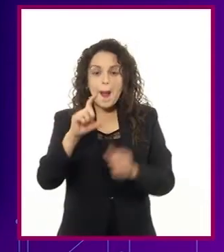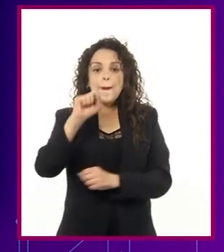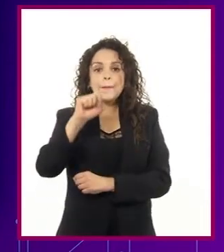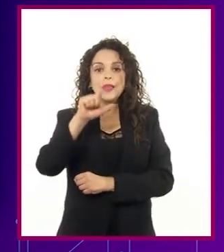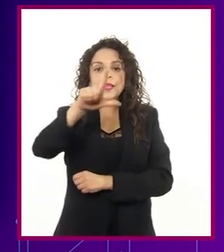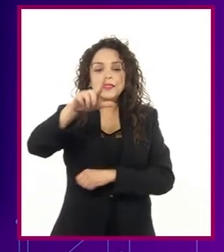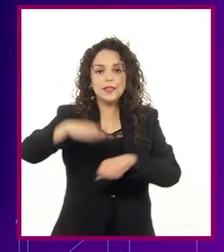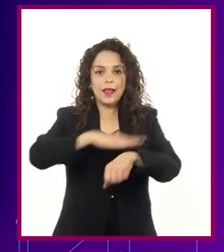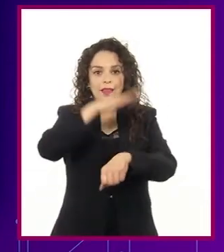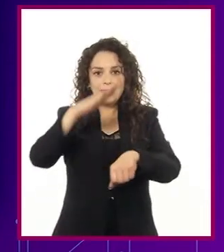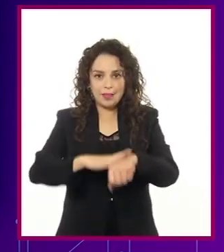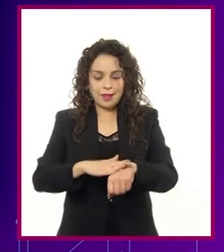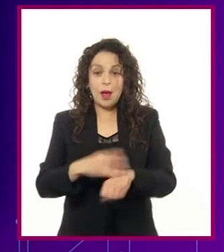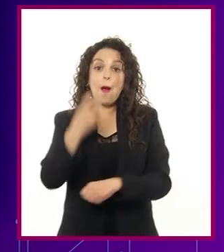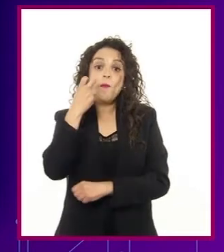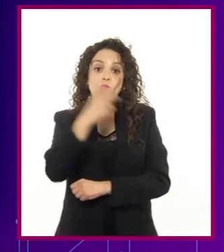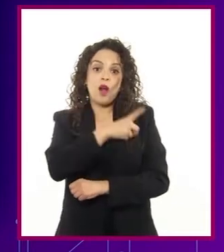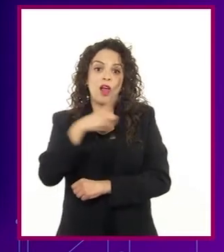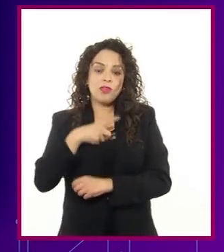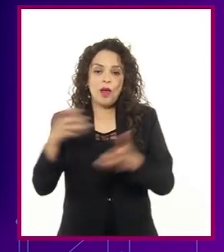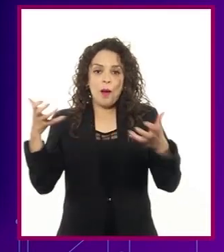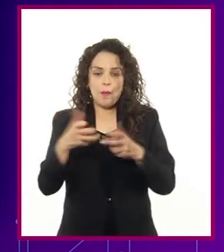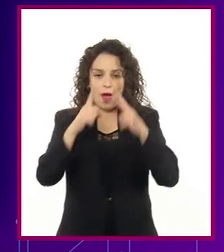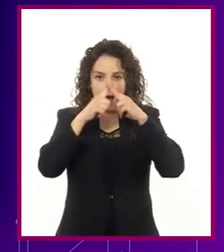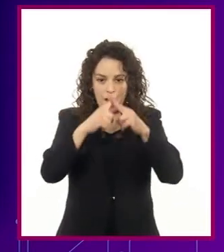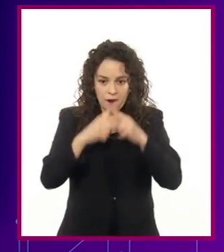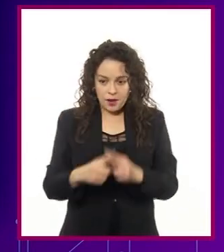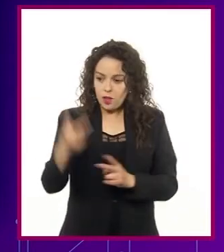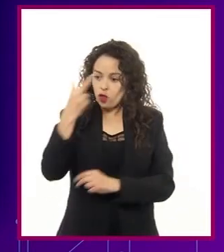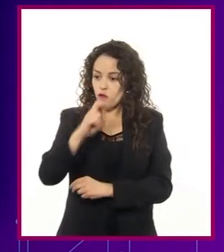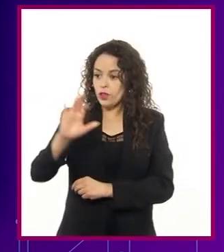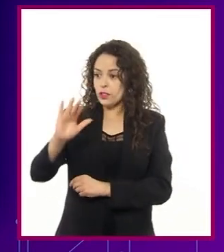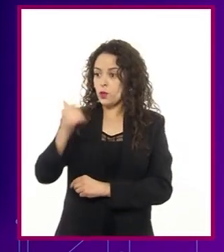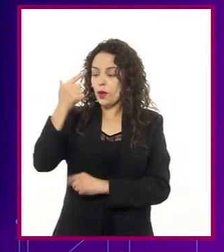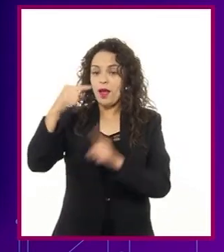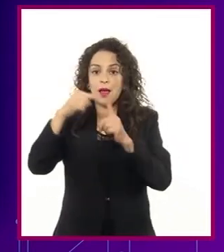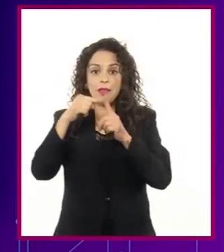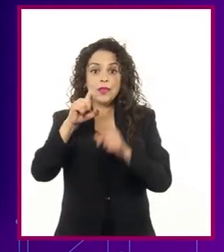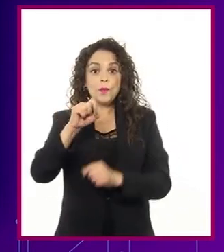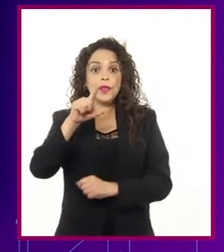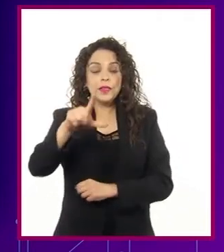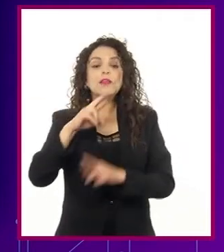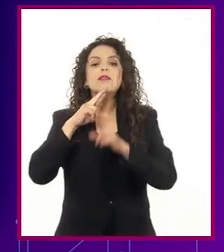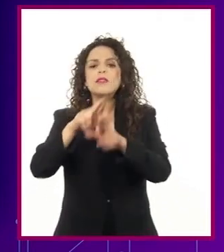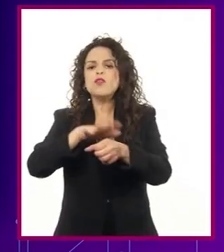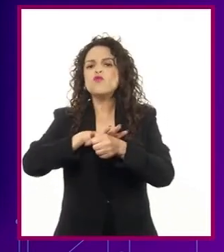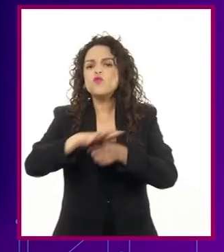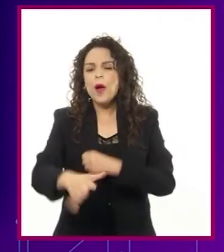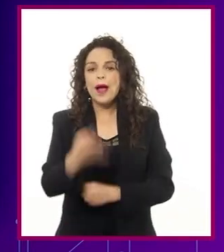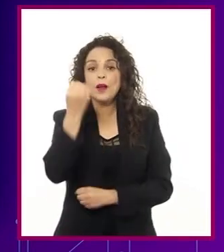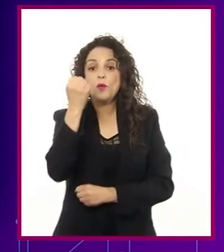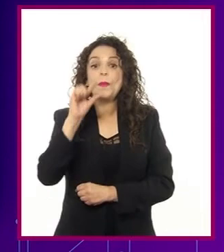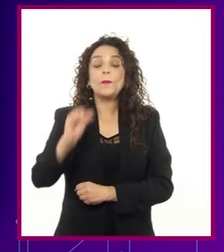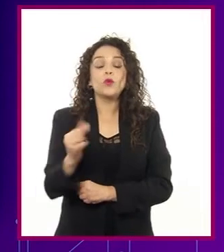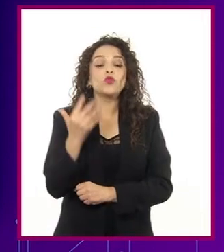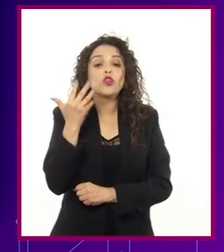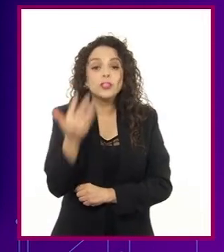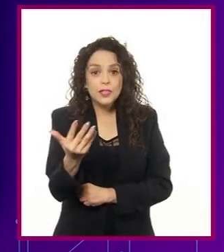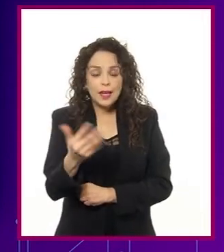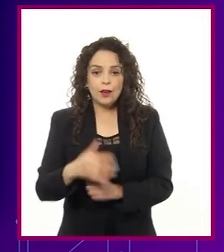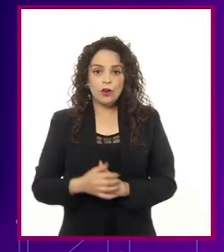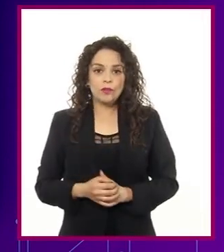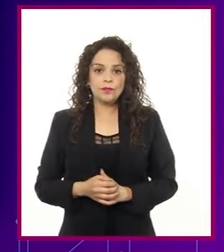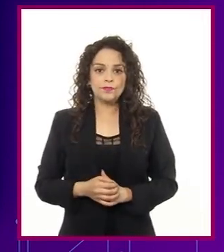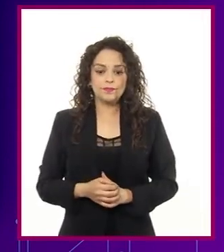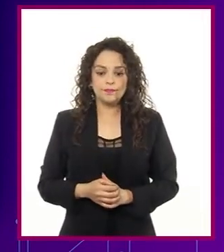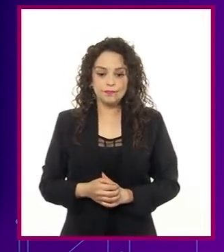tanto, 257 entre 27 es igual a 9.5. Truncando en